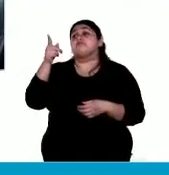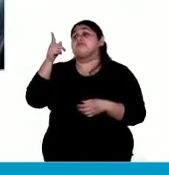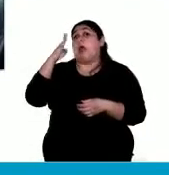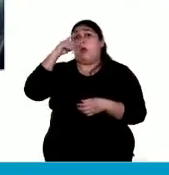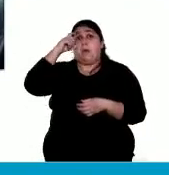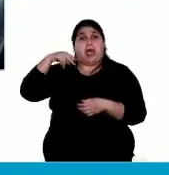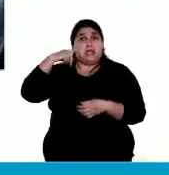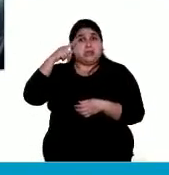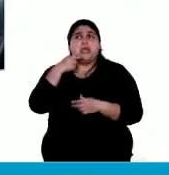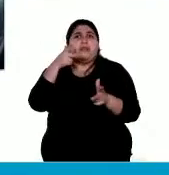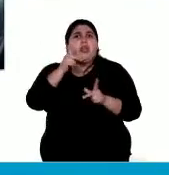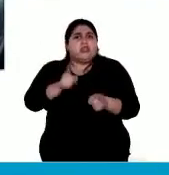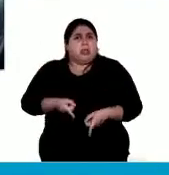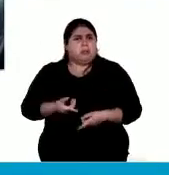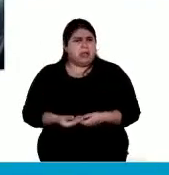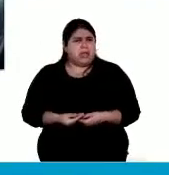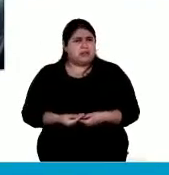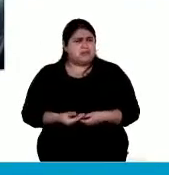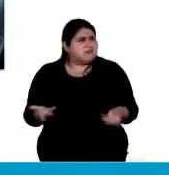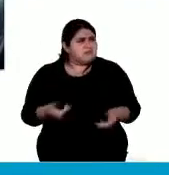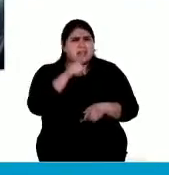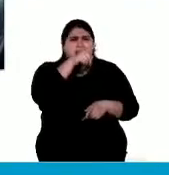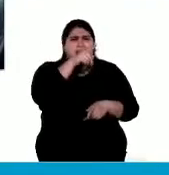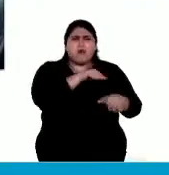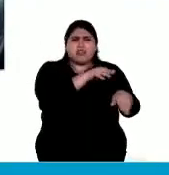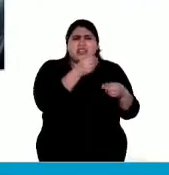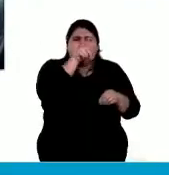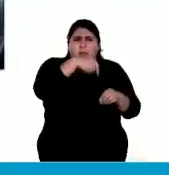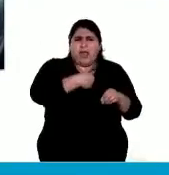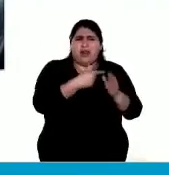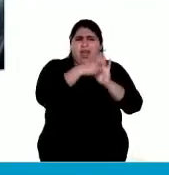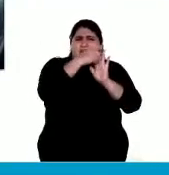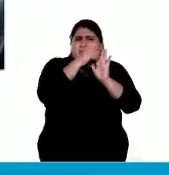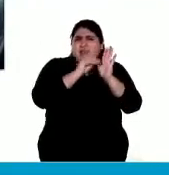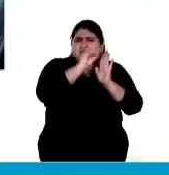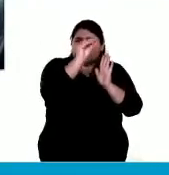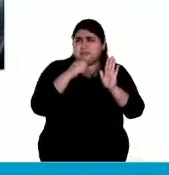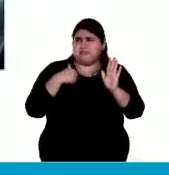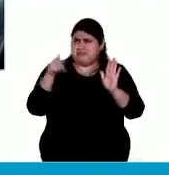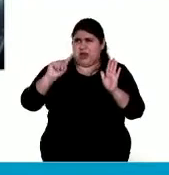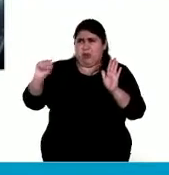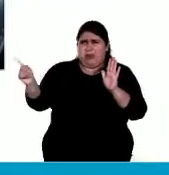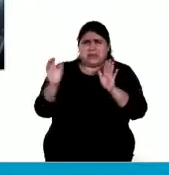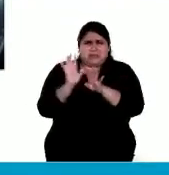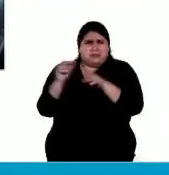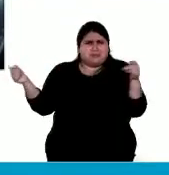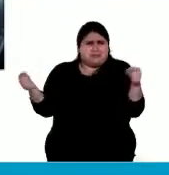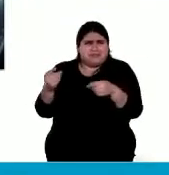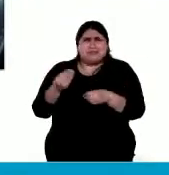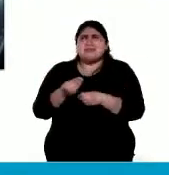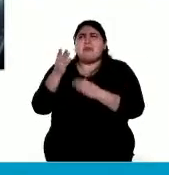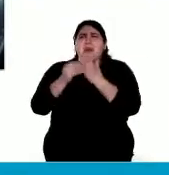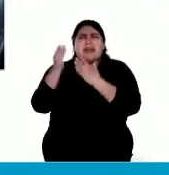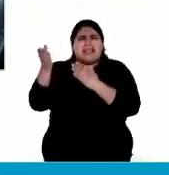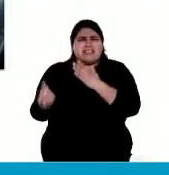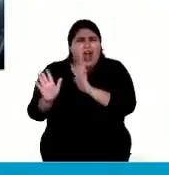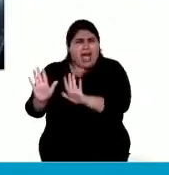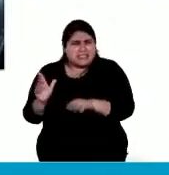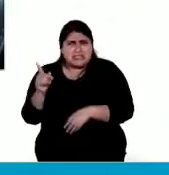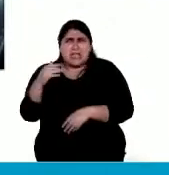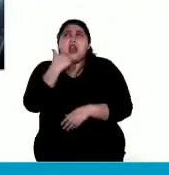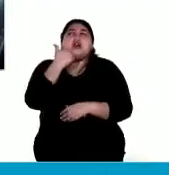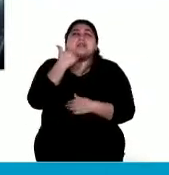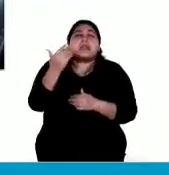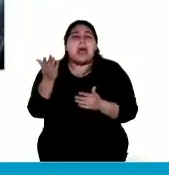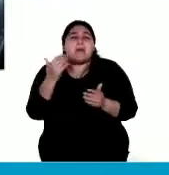las redes sociales, digo, no puede ser ministro de Seguridad. ¿Qué seguridad le va a dar a los bonaerenses? Ninguna. No hay